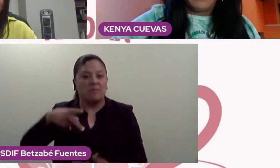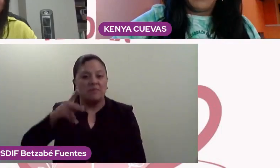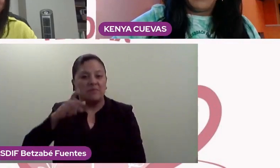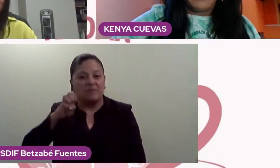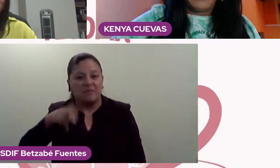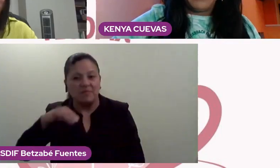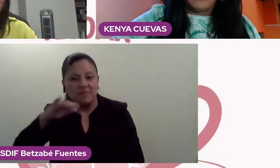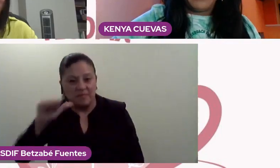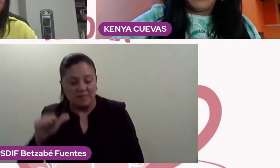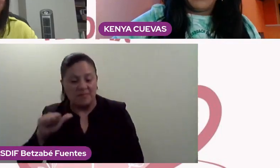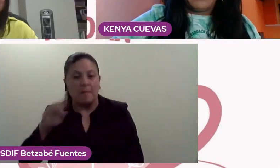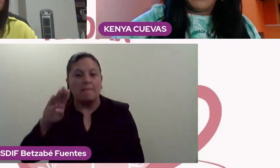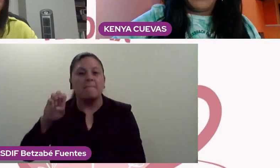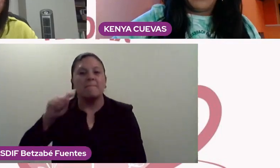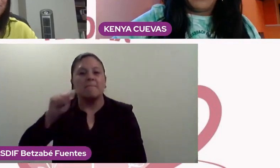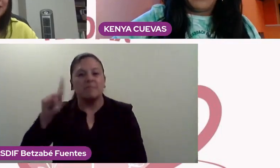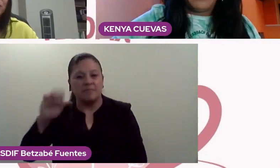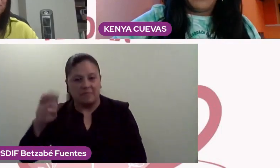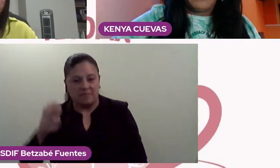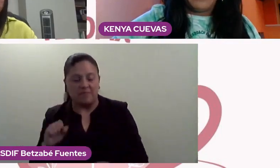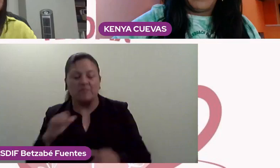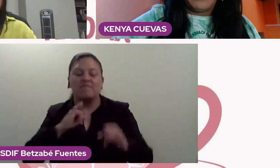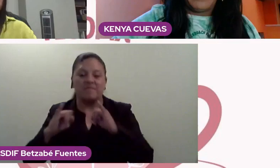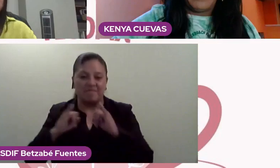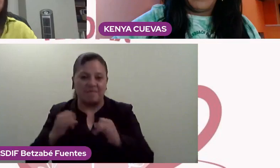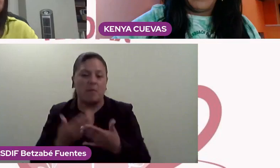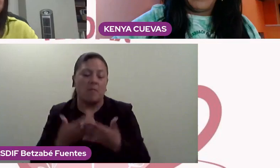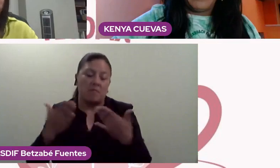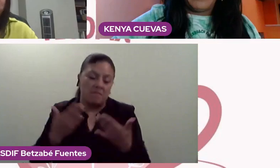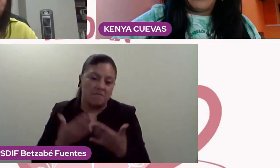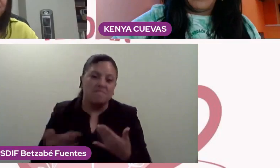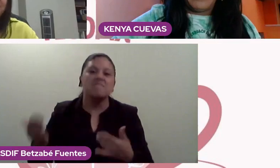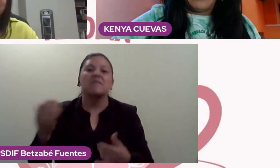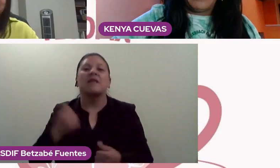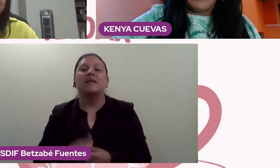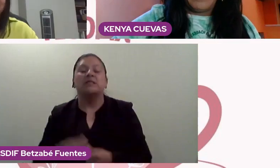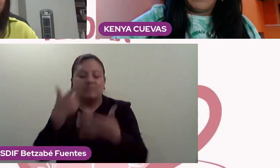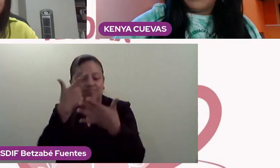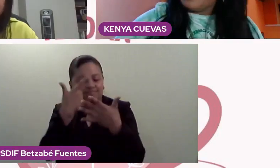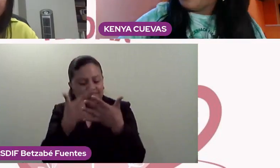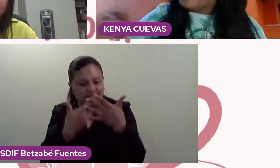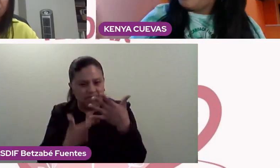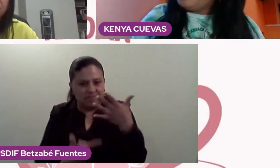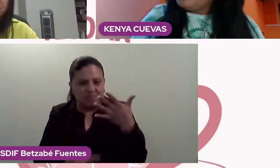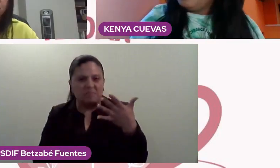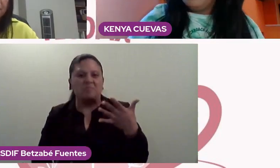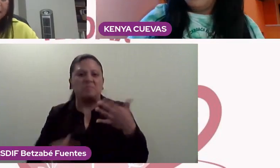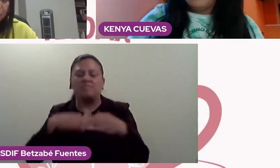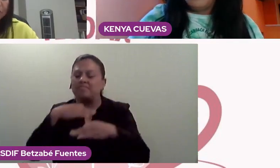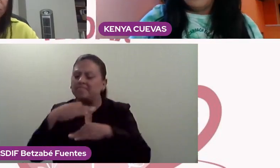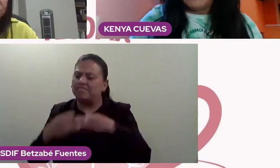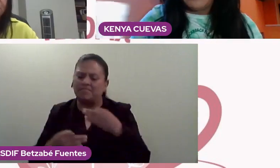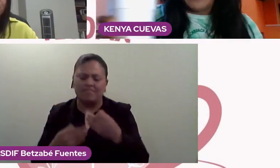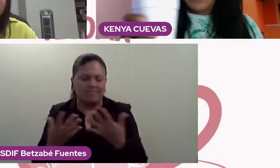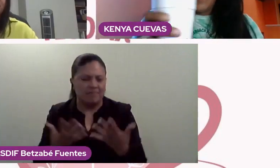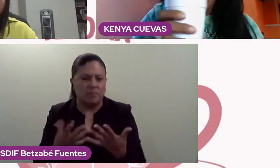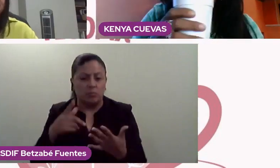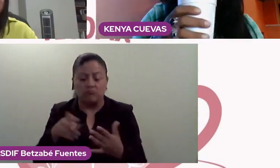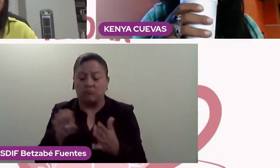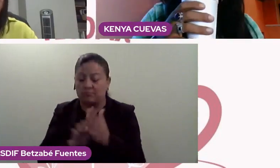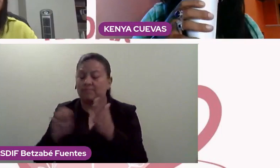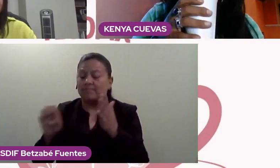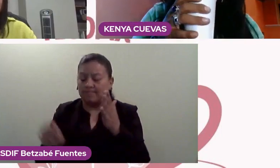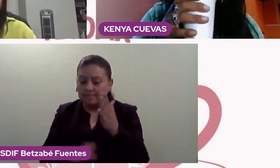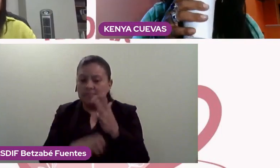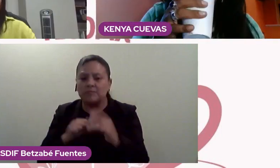Kenia, antes solo comparto con la audiencia tu semblanza curricular, que es de admirar, reconocer y un ejemplo de lucha por la